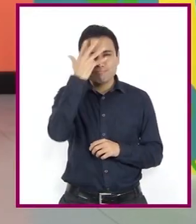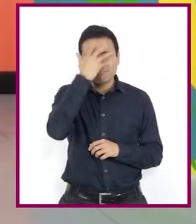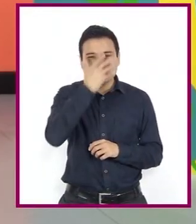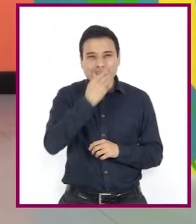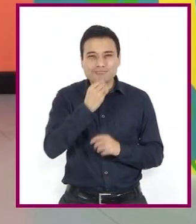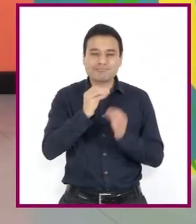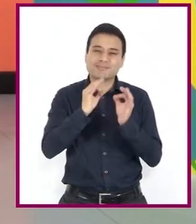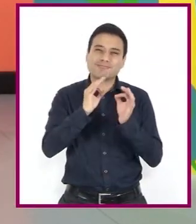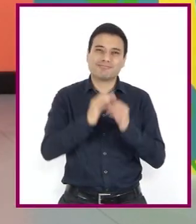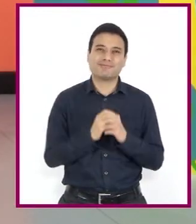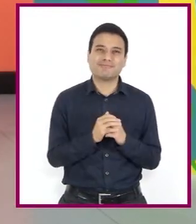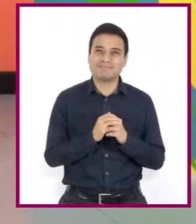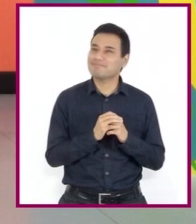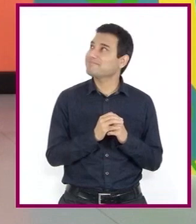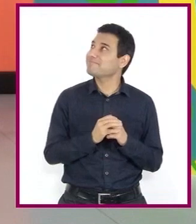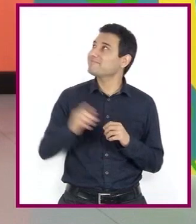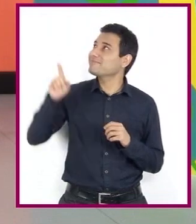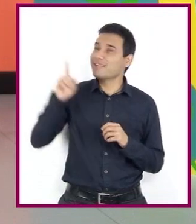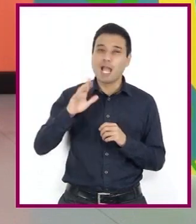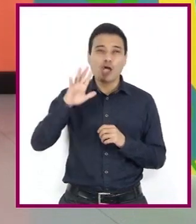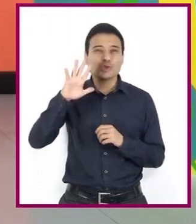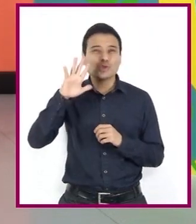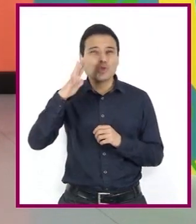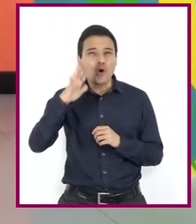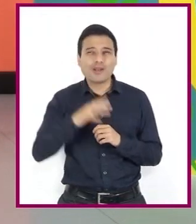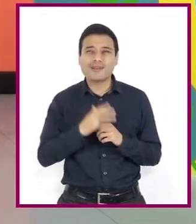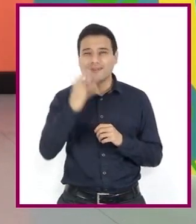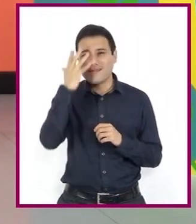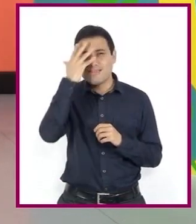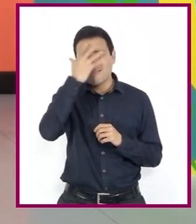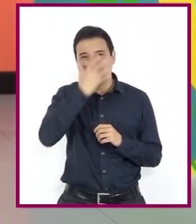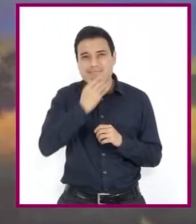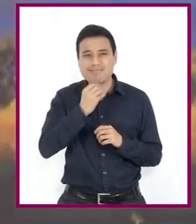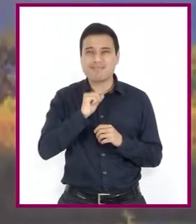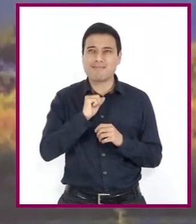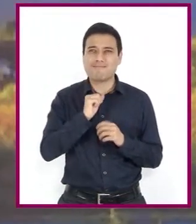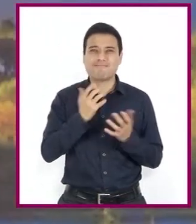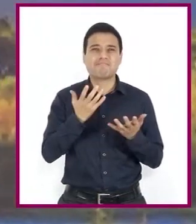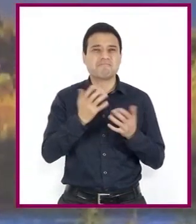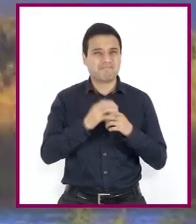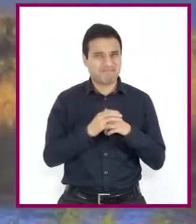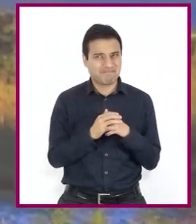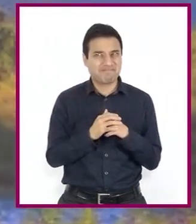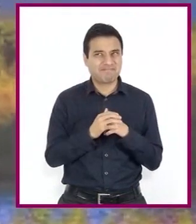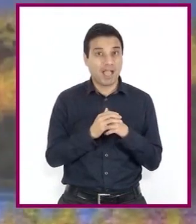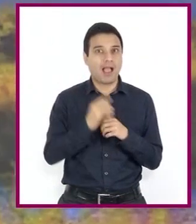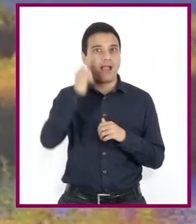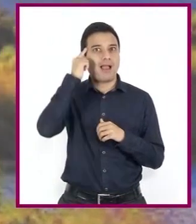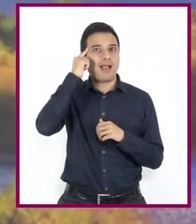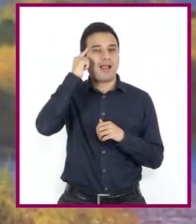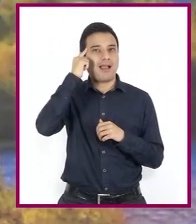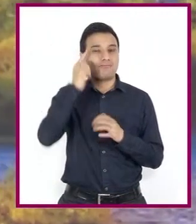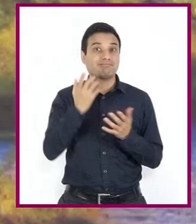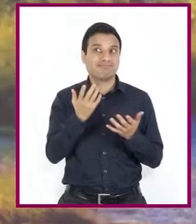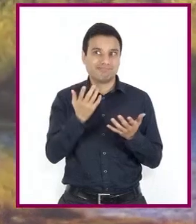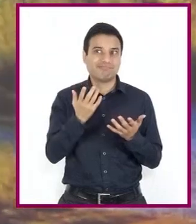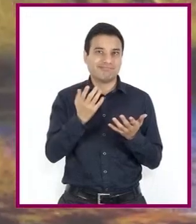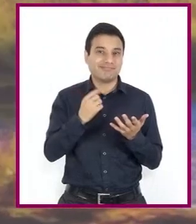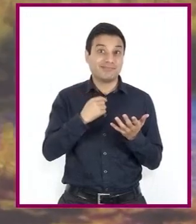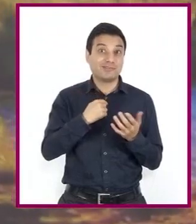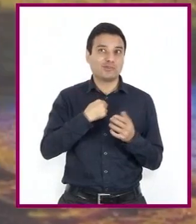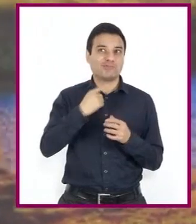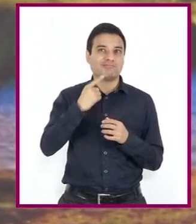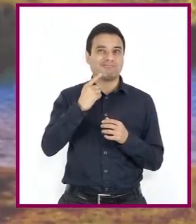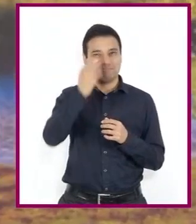Al observar ese sol tan brillante, me recuerda a un factor esencial en el proceso de la fotosíntesis. Por eso,